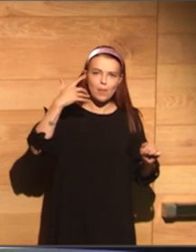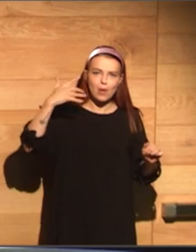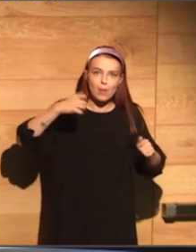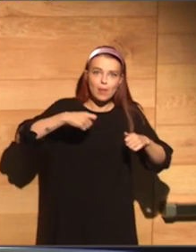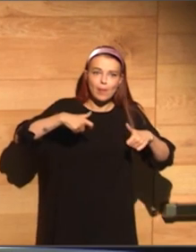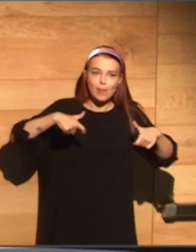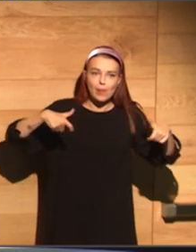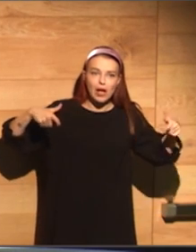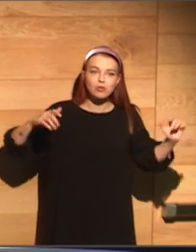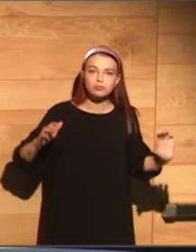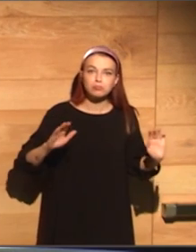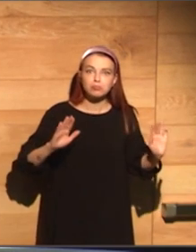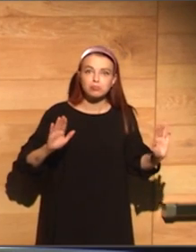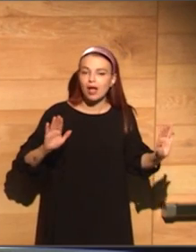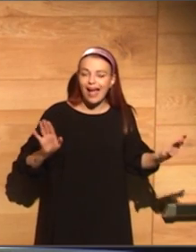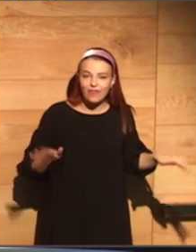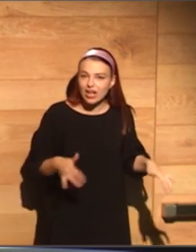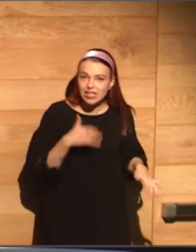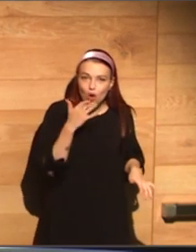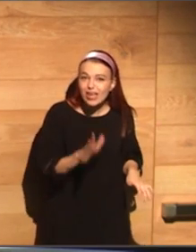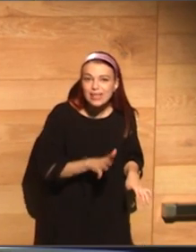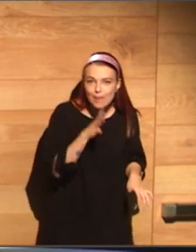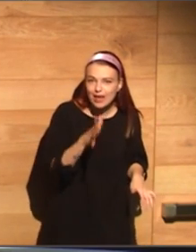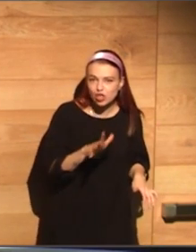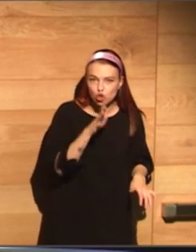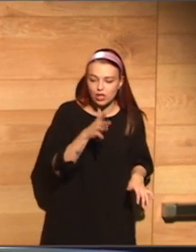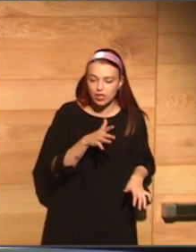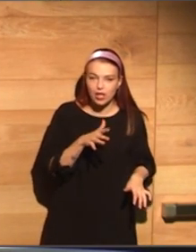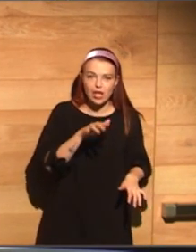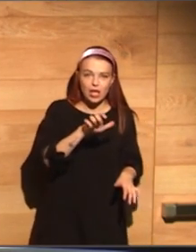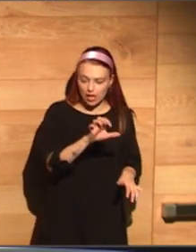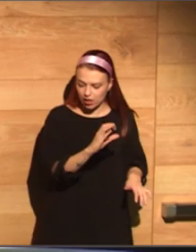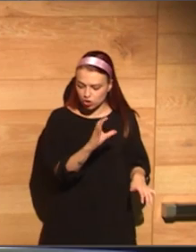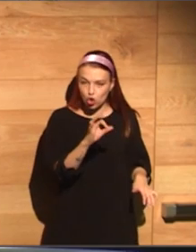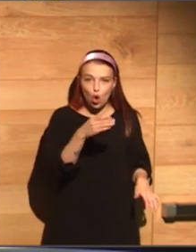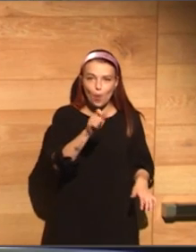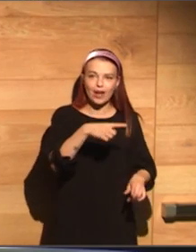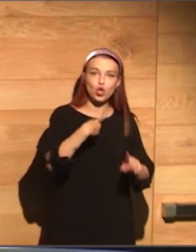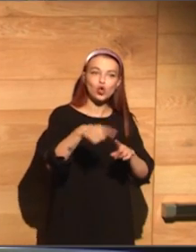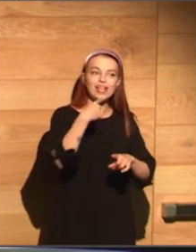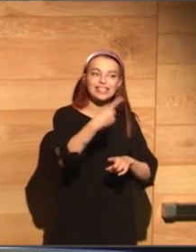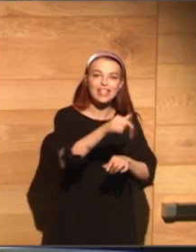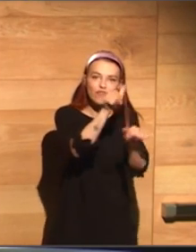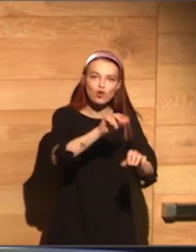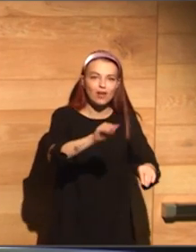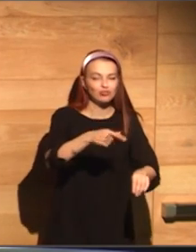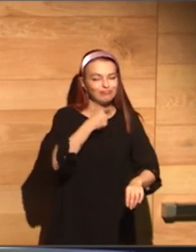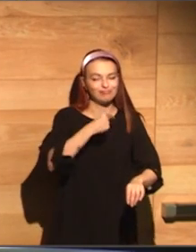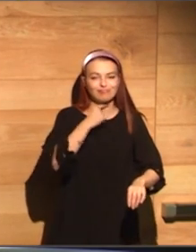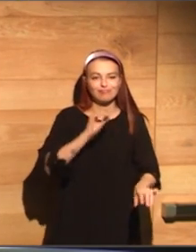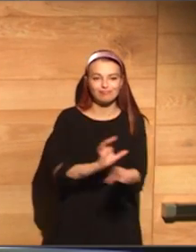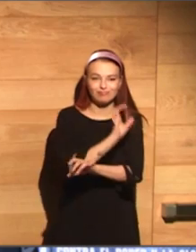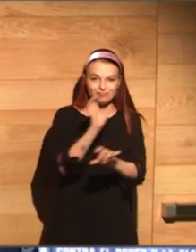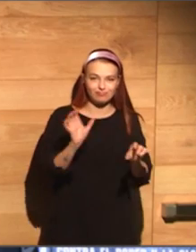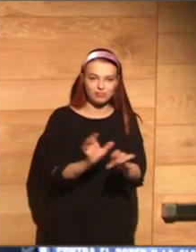y fue una luminaria, fue algo impresionante. Era magnífico y tremendamente gracioso, bueno, la manera de decir las cosas. Tiene mucho que ver